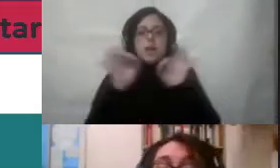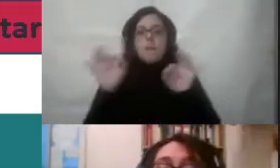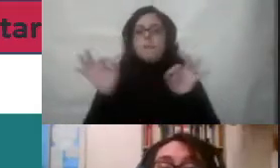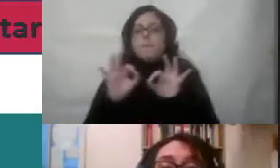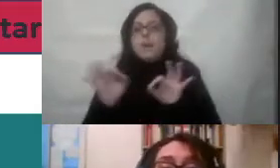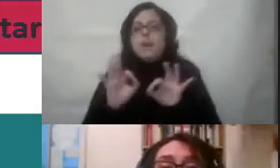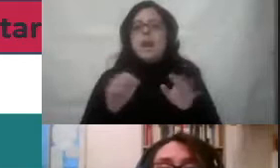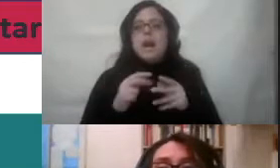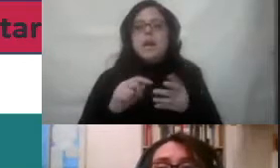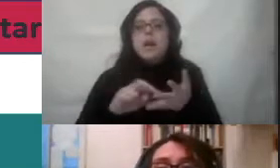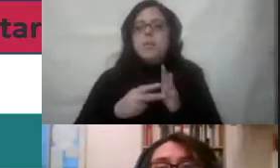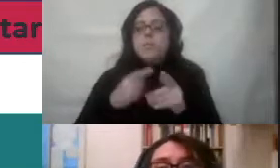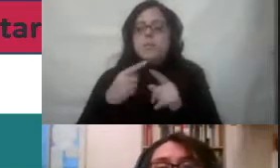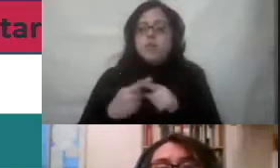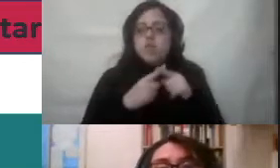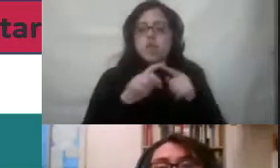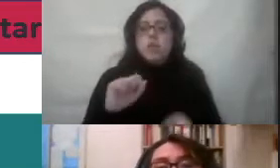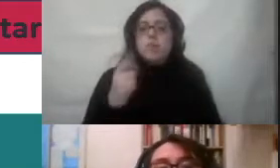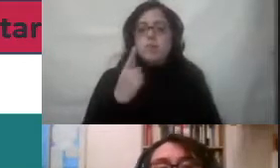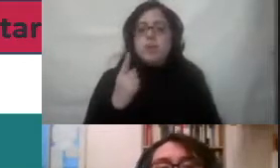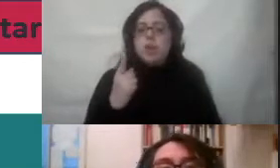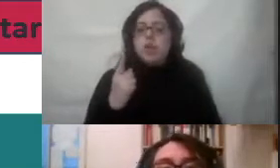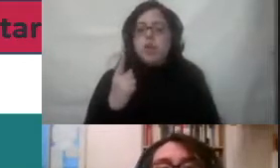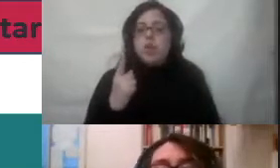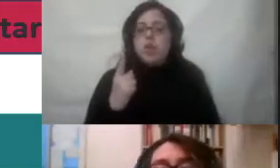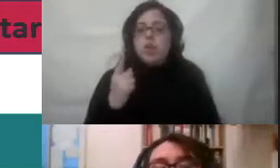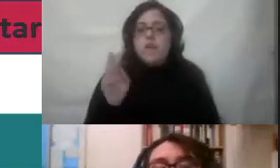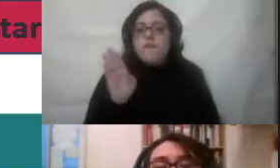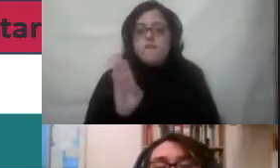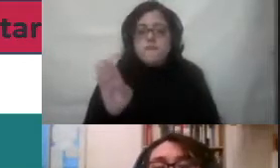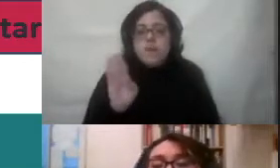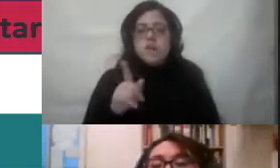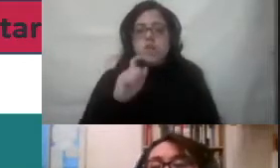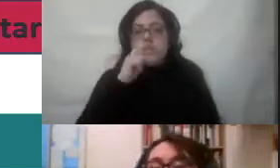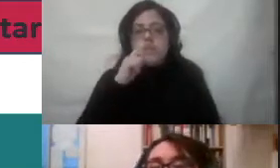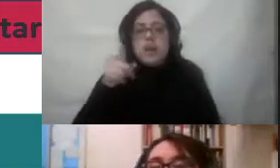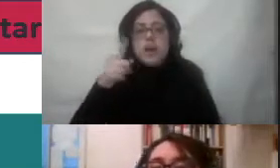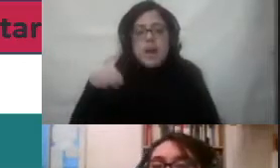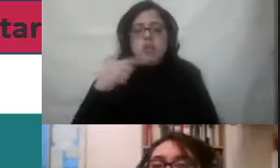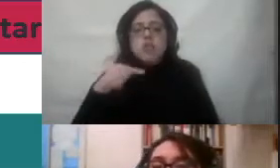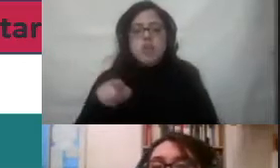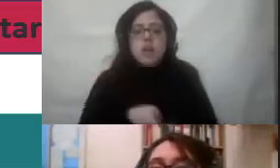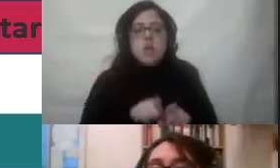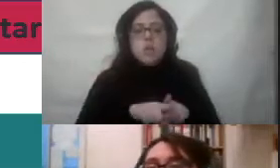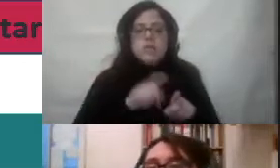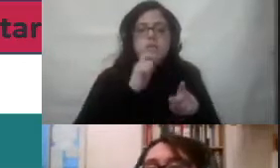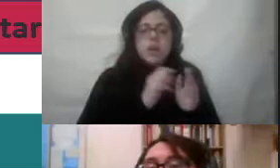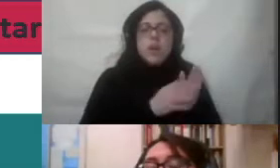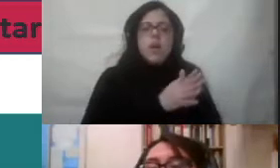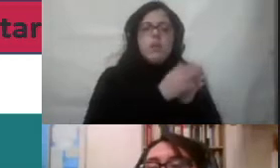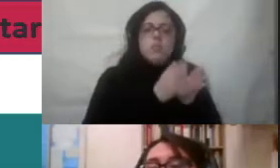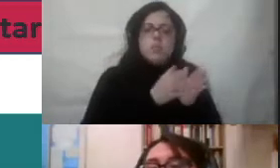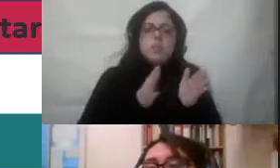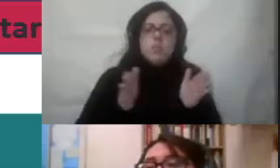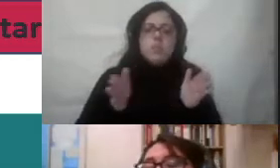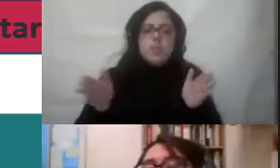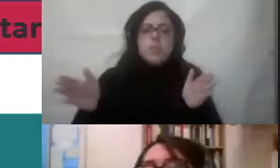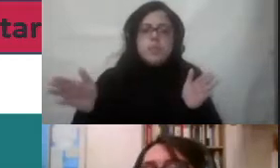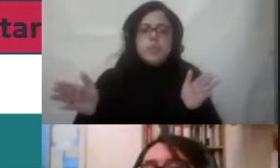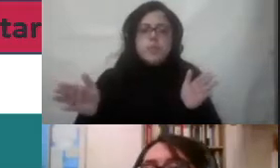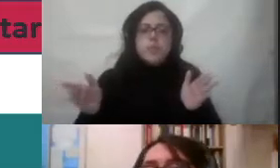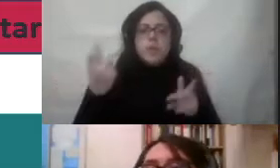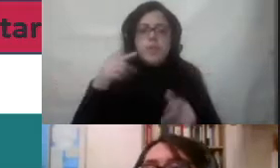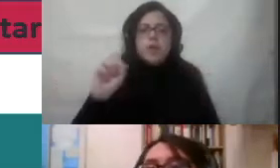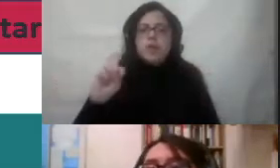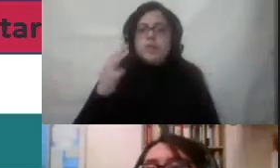el primer ciclo básico los chicos secuencian y localizan cronológicamente, pero en tercero y cuarto medio ellos